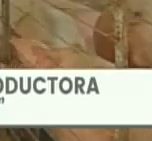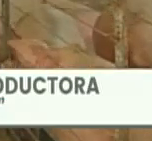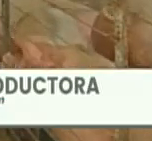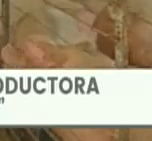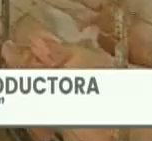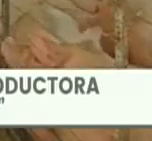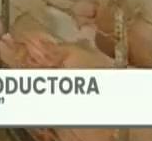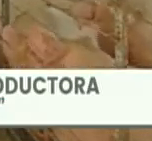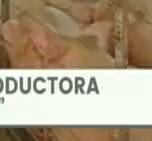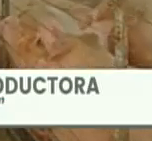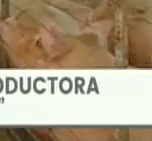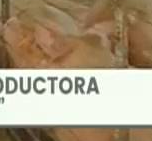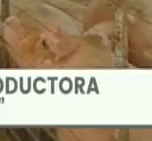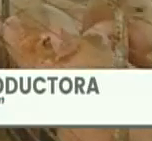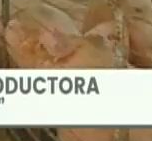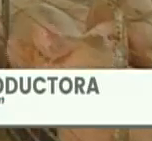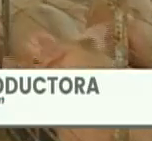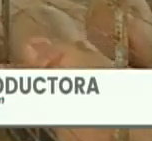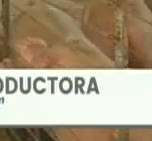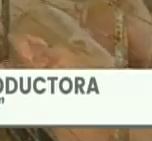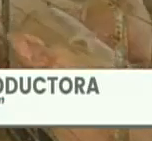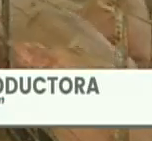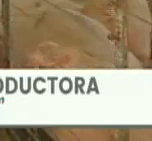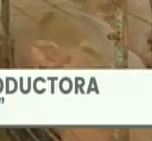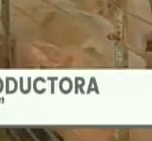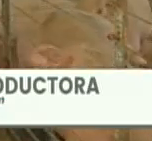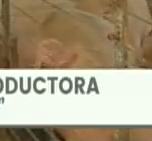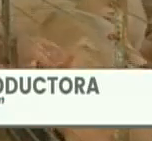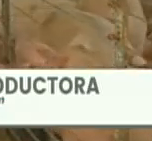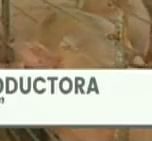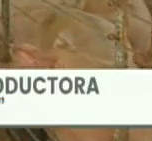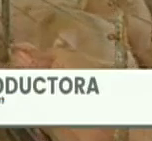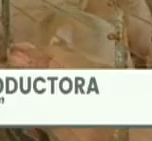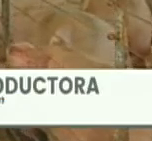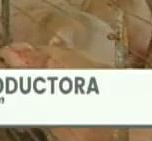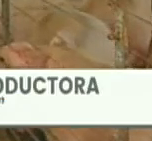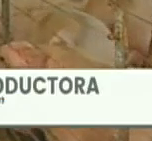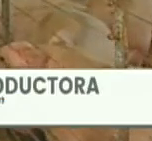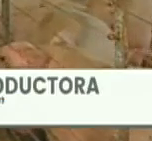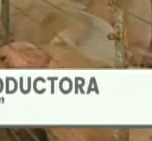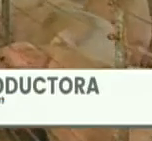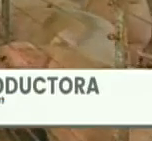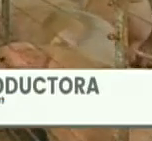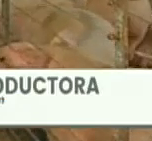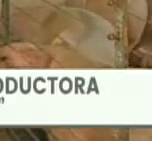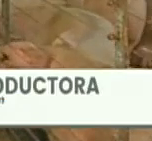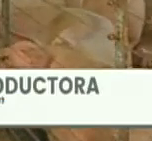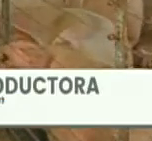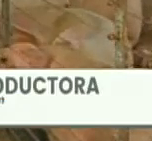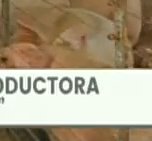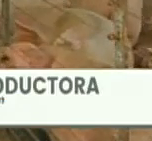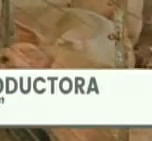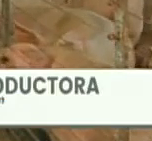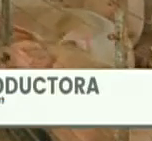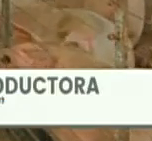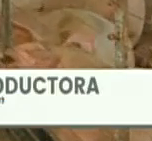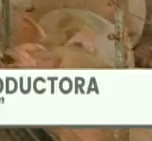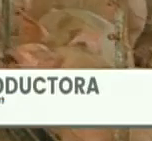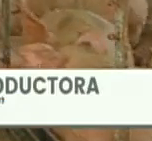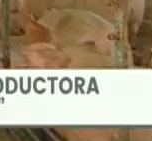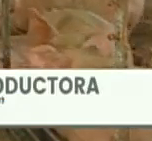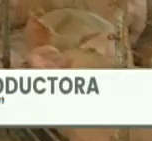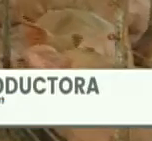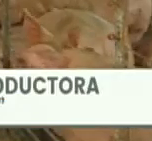venezolano. De esta manera, bueno, el alimento es procesado con un personal altamente capacitado